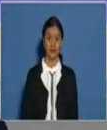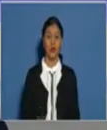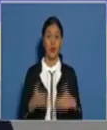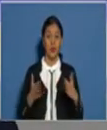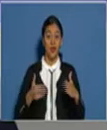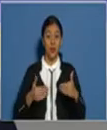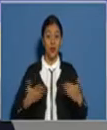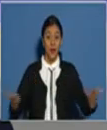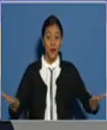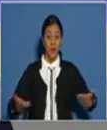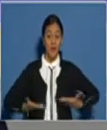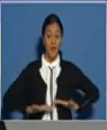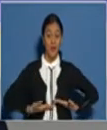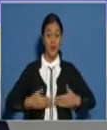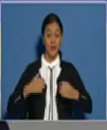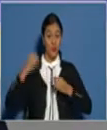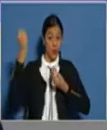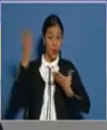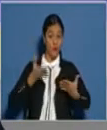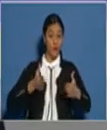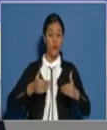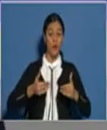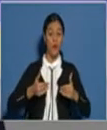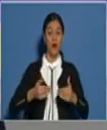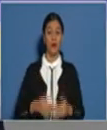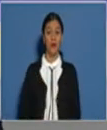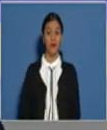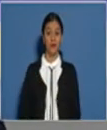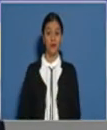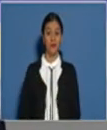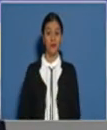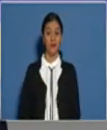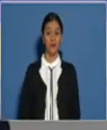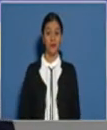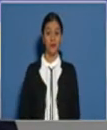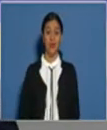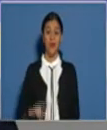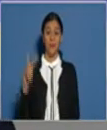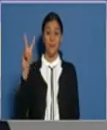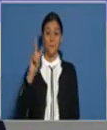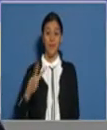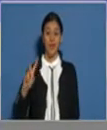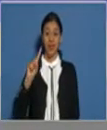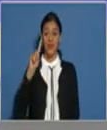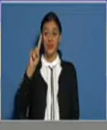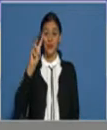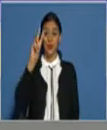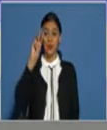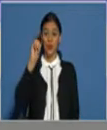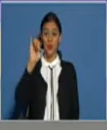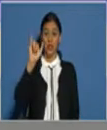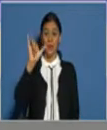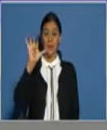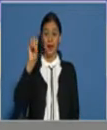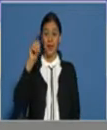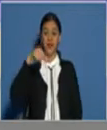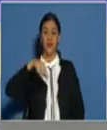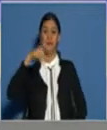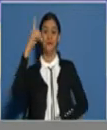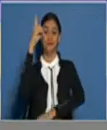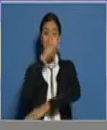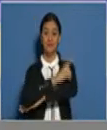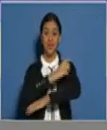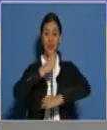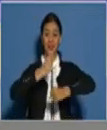¿Qué tal, Panamá? Bienvenidos a esta edición de Yo Me Informo PMA, edición de viernes 1 de mayo, Día del Trabajador,